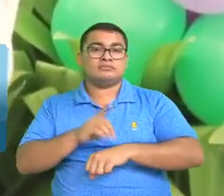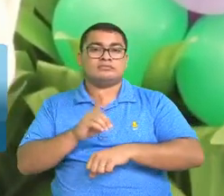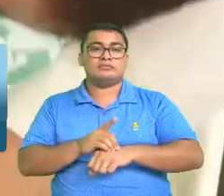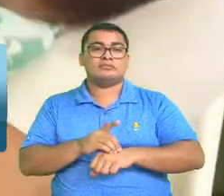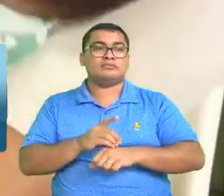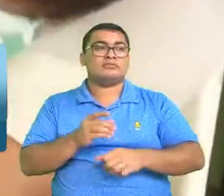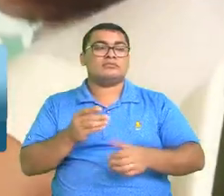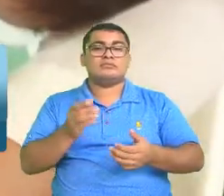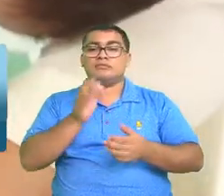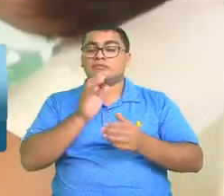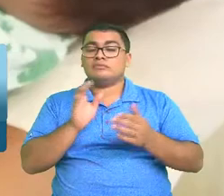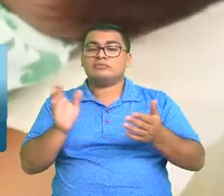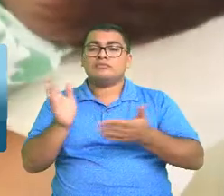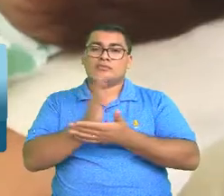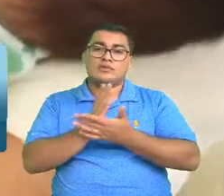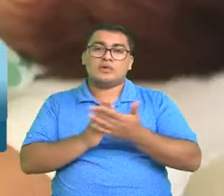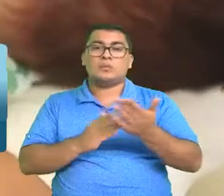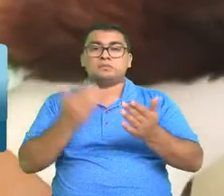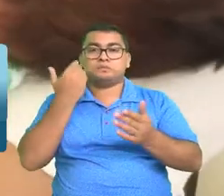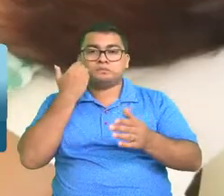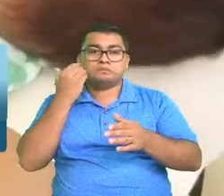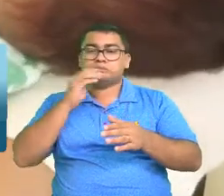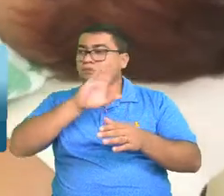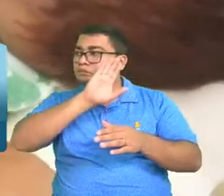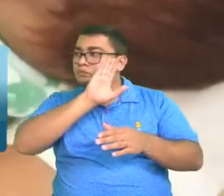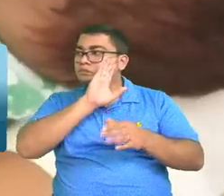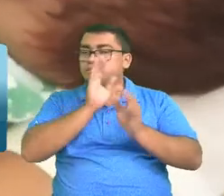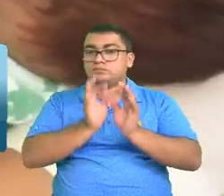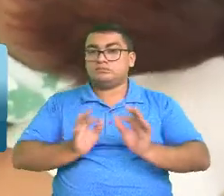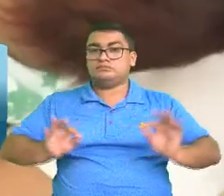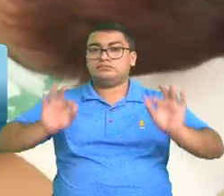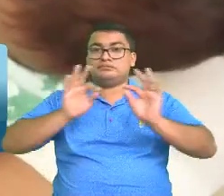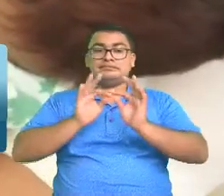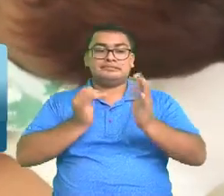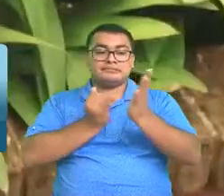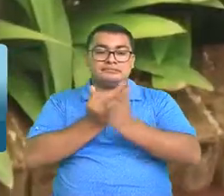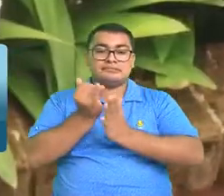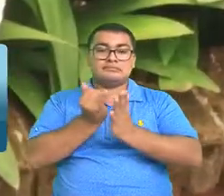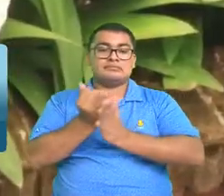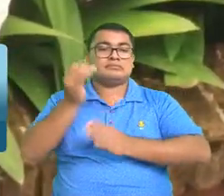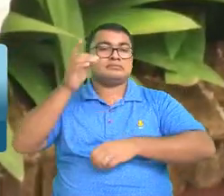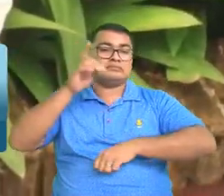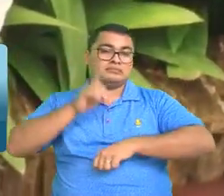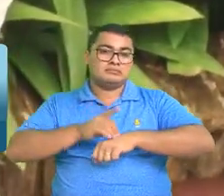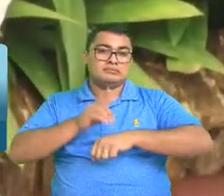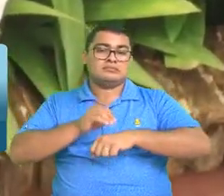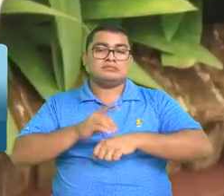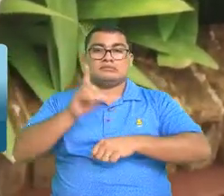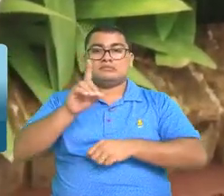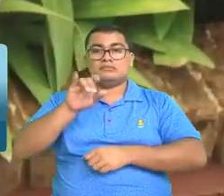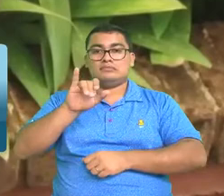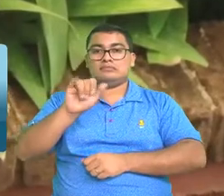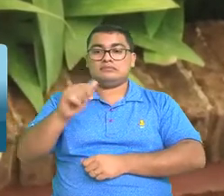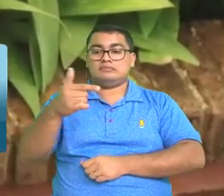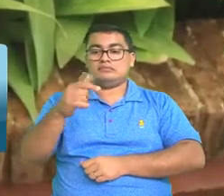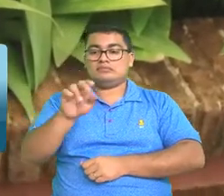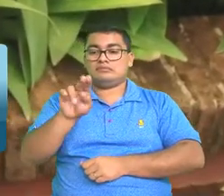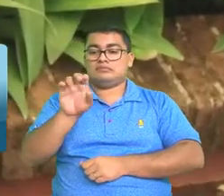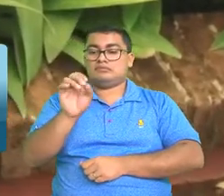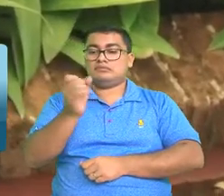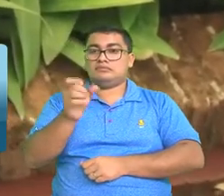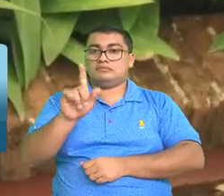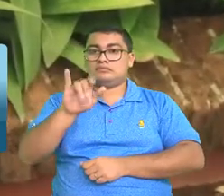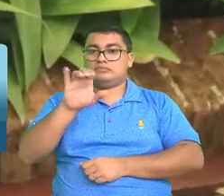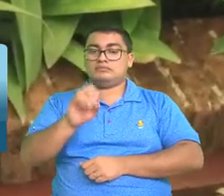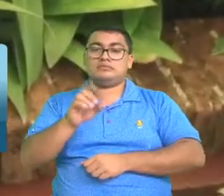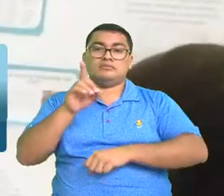de esos síntomas importantes que usted dice, hay algún estudio clínico, hay algún diagnóstico que ustedes puedan hacer como